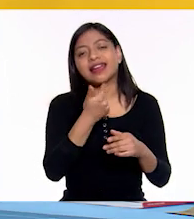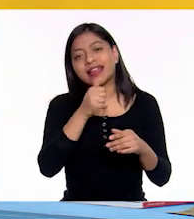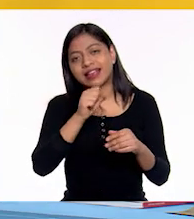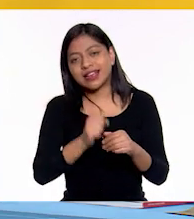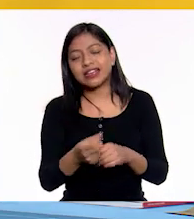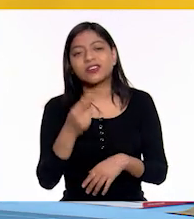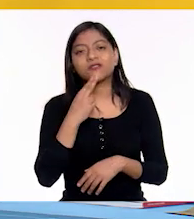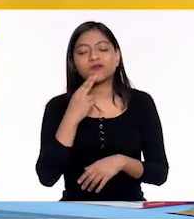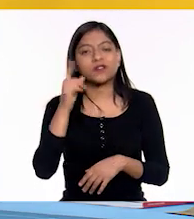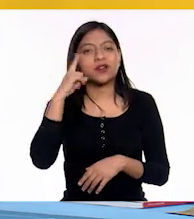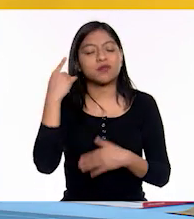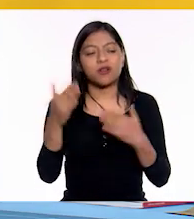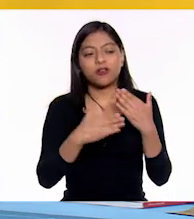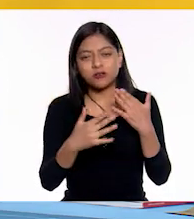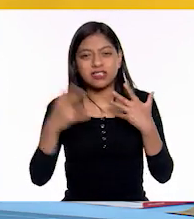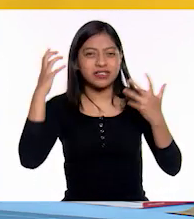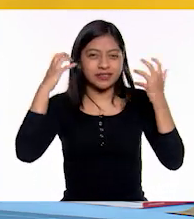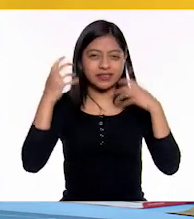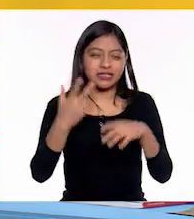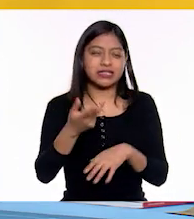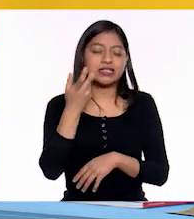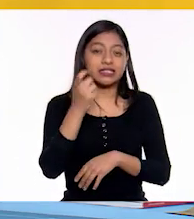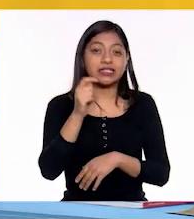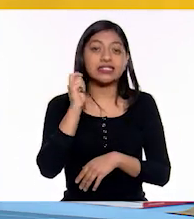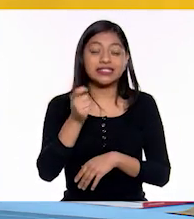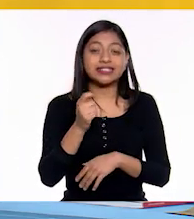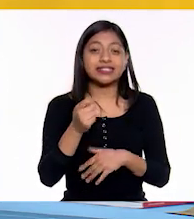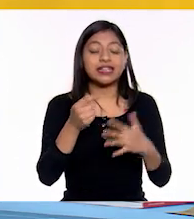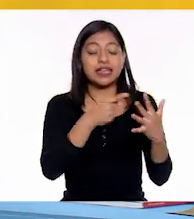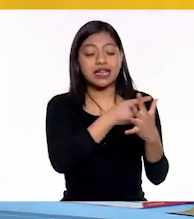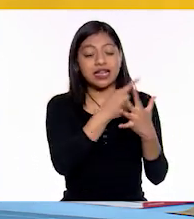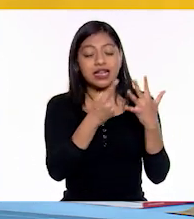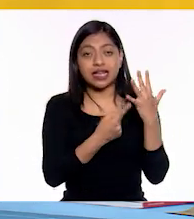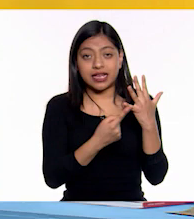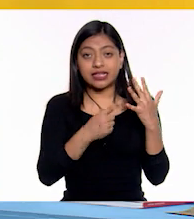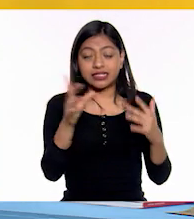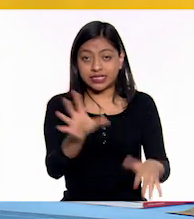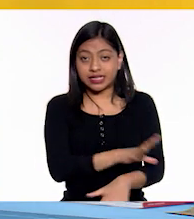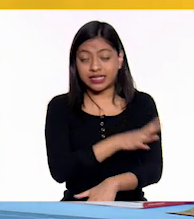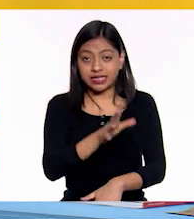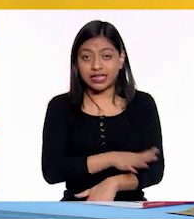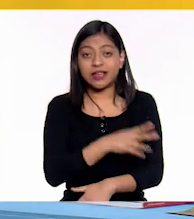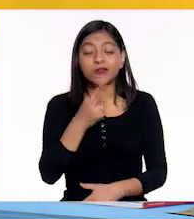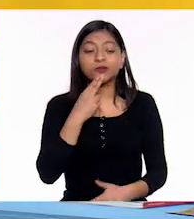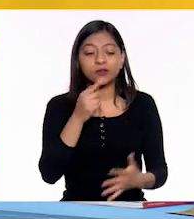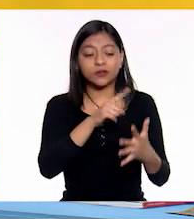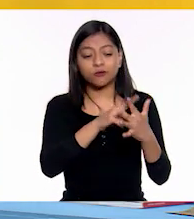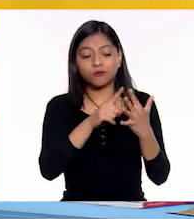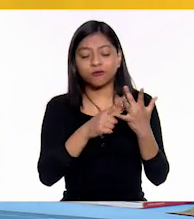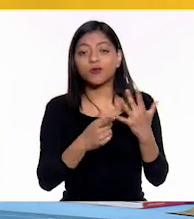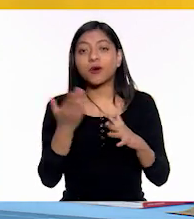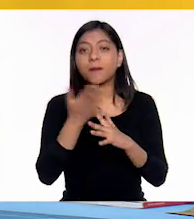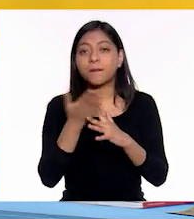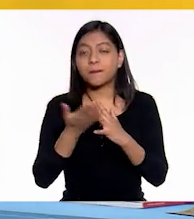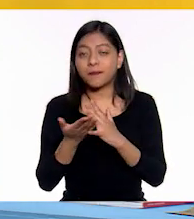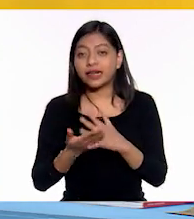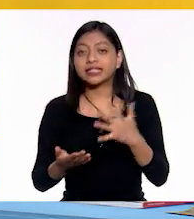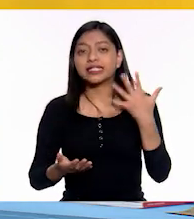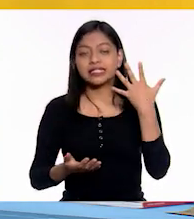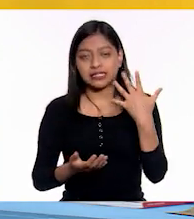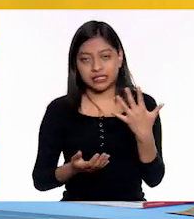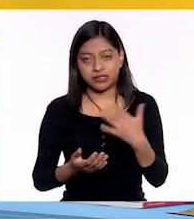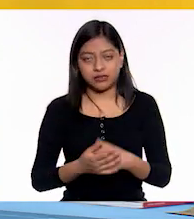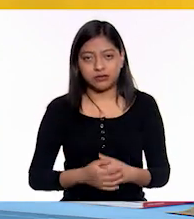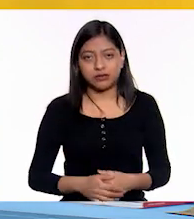y gas natural, que corresponden a la 1/5 parte del consumo total en el hogar y se emplea principalmente para